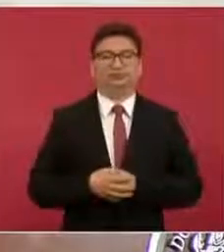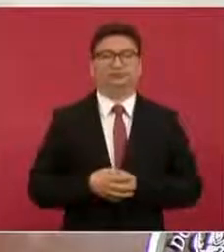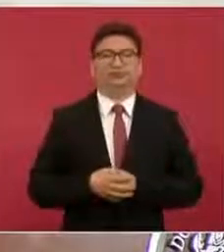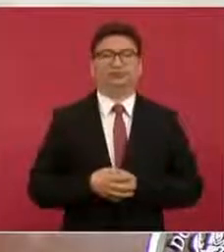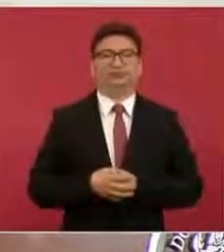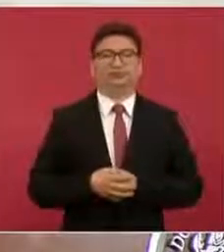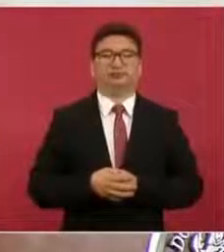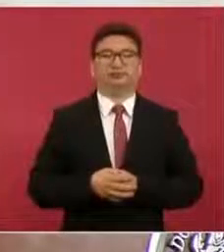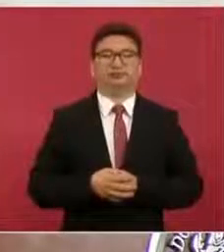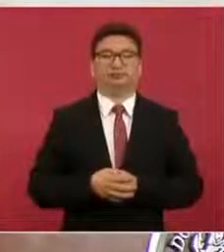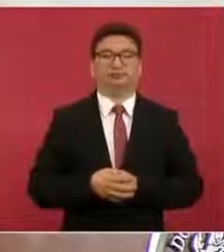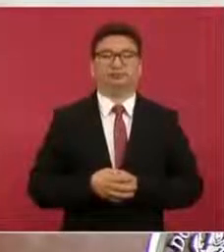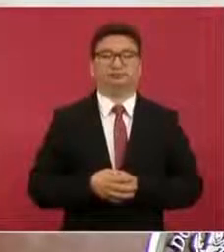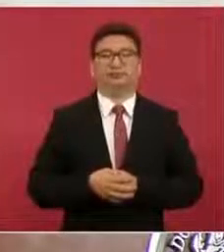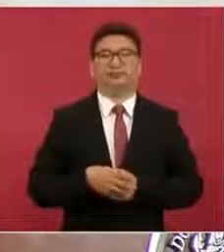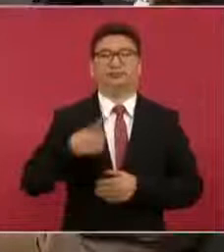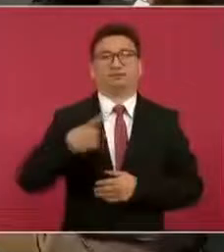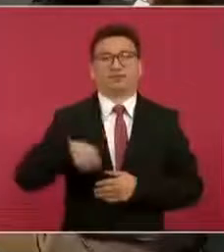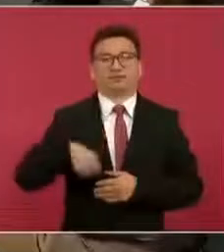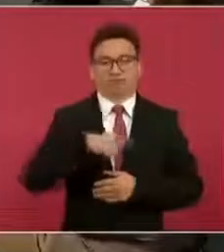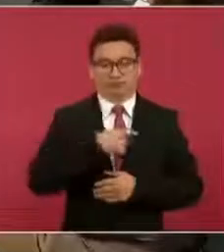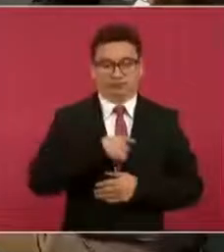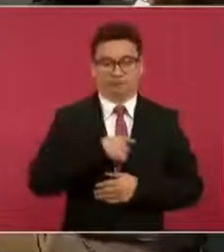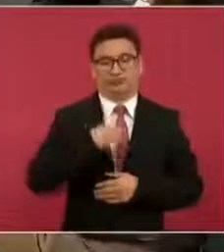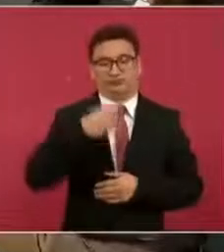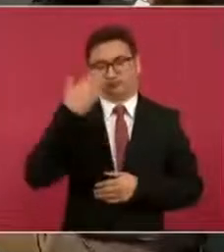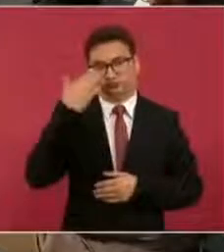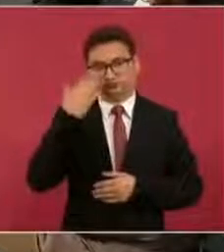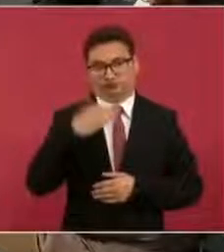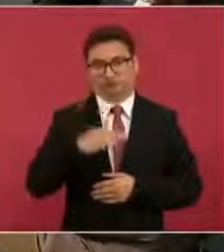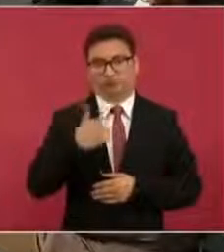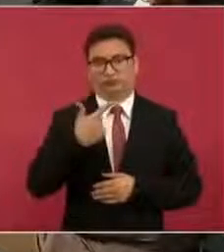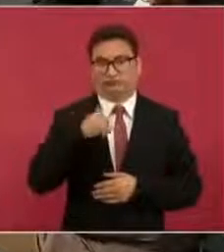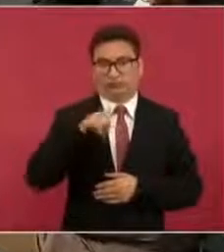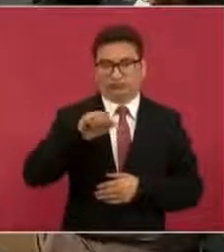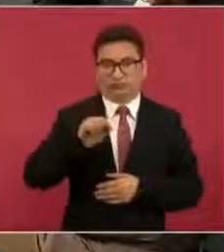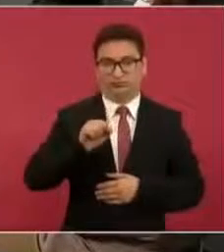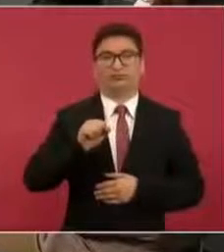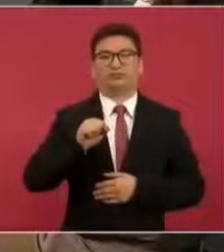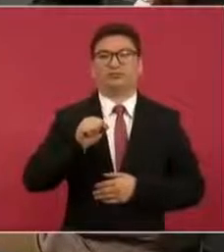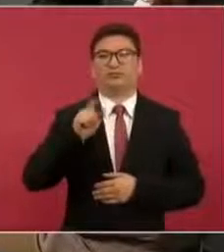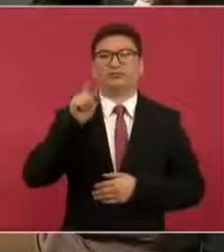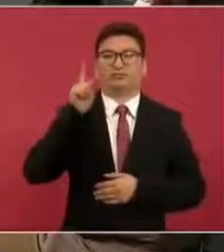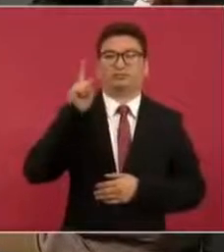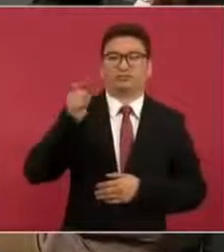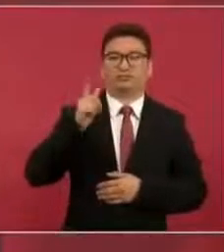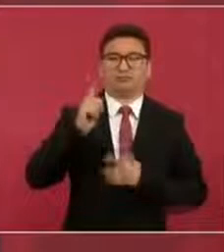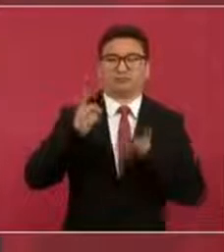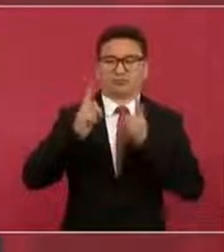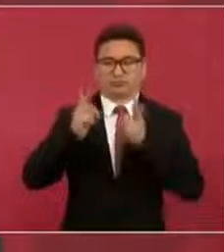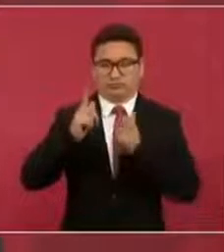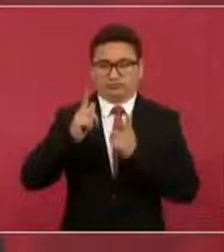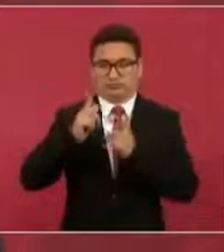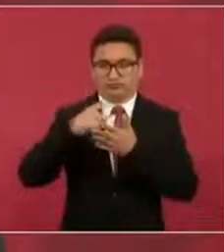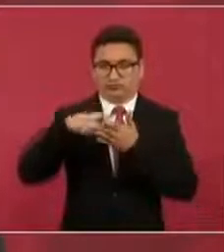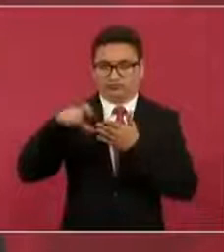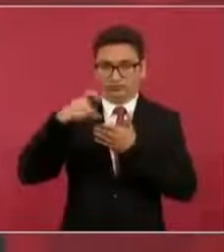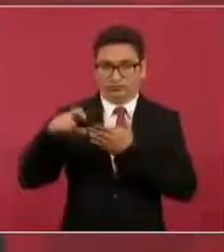Nosotros que tenemos una dependencia del gas de Texas,